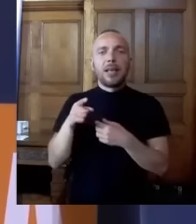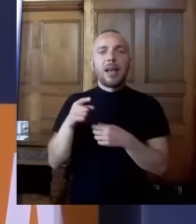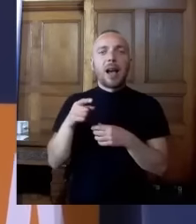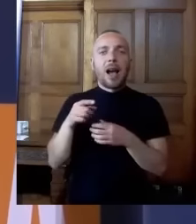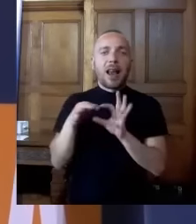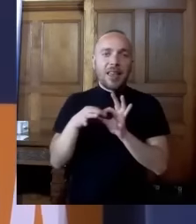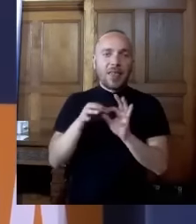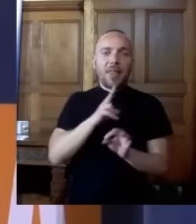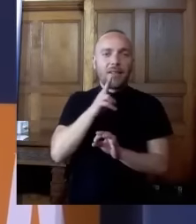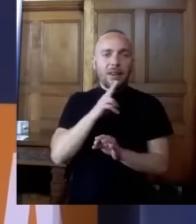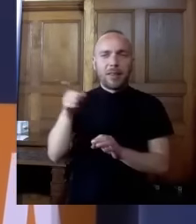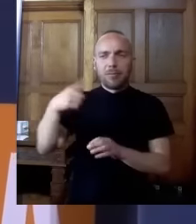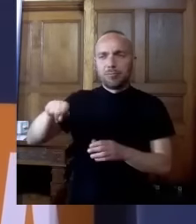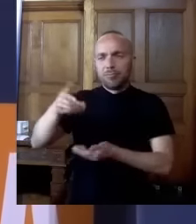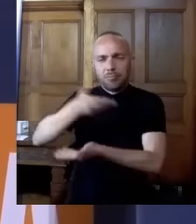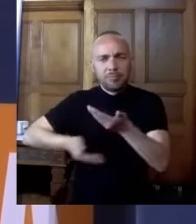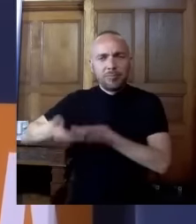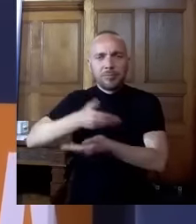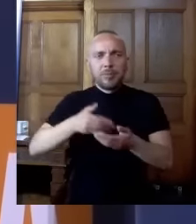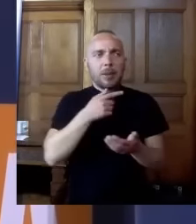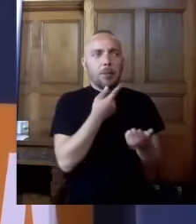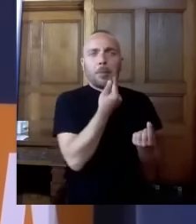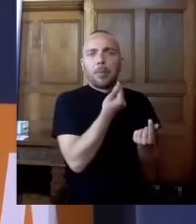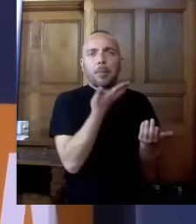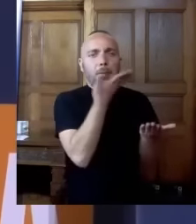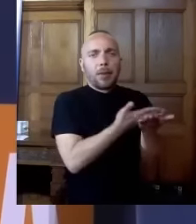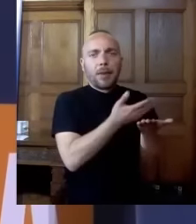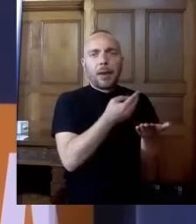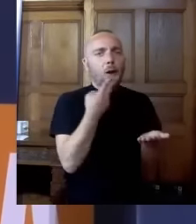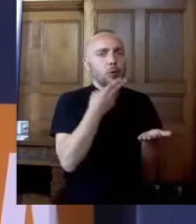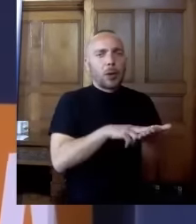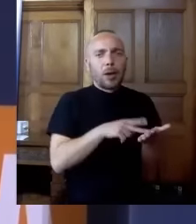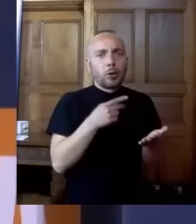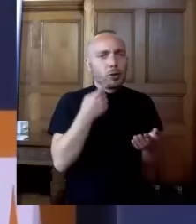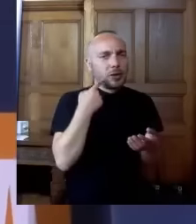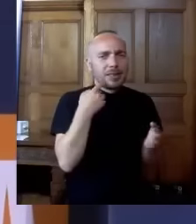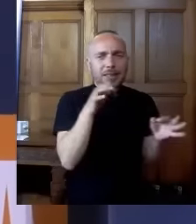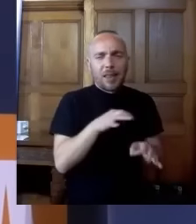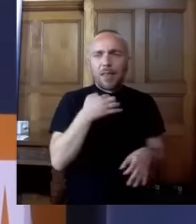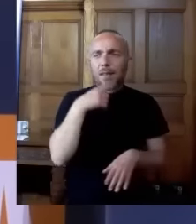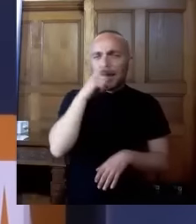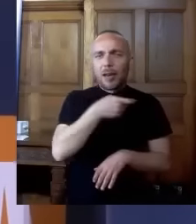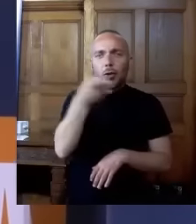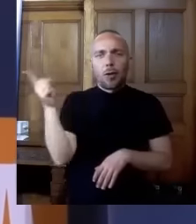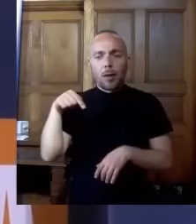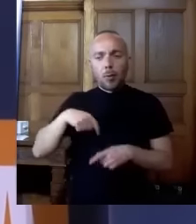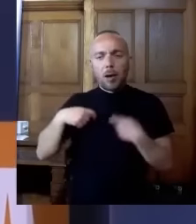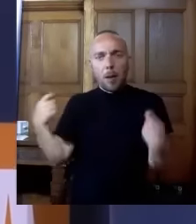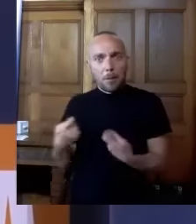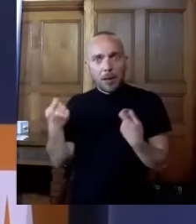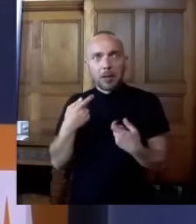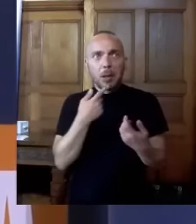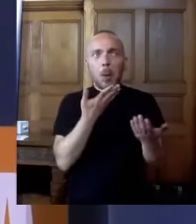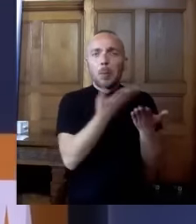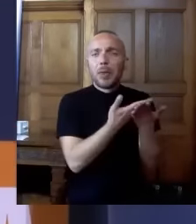ni un euro a los bancos porque eso compañeros y compañeras hay que recordarlo y hay que decirlo esta fuerza política hace campañas sin pedirle un solo